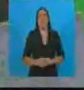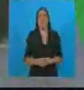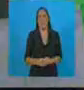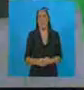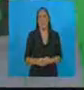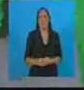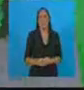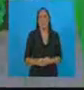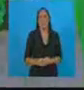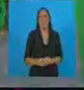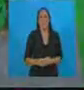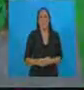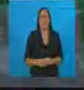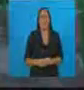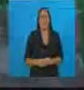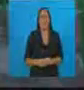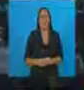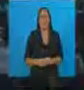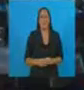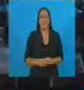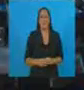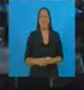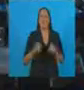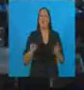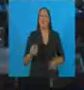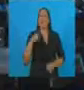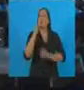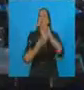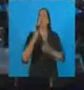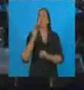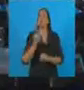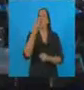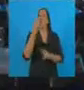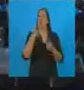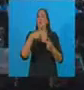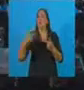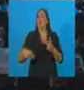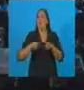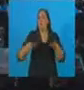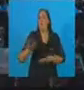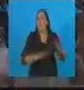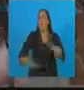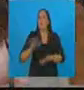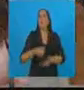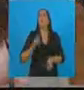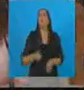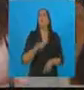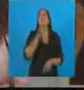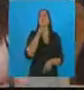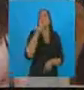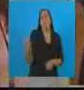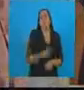Quiero también hablar de dos programas que fueron sumamente importantes como fue el programa Ahora 12